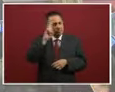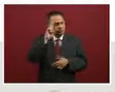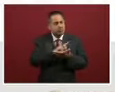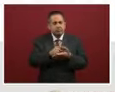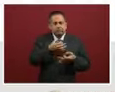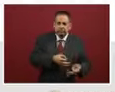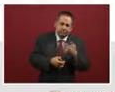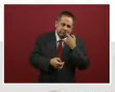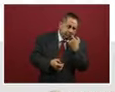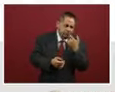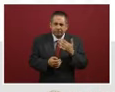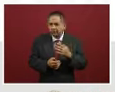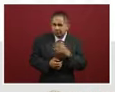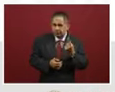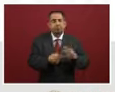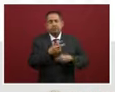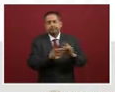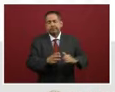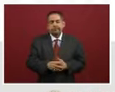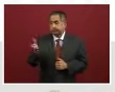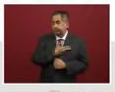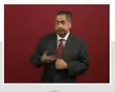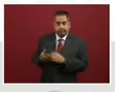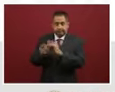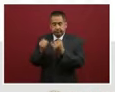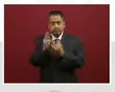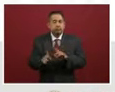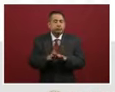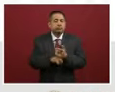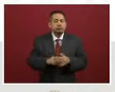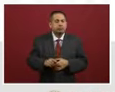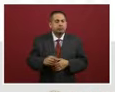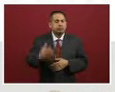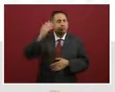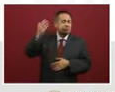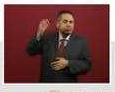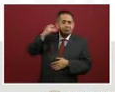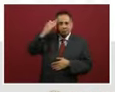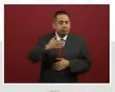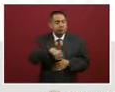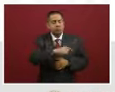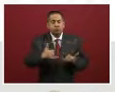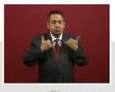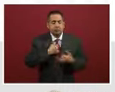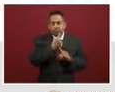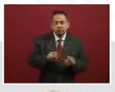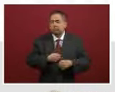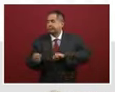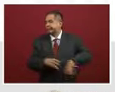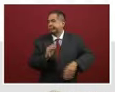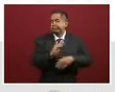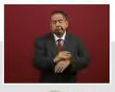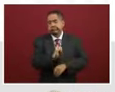tema de las adicciones viene a ser fundamental. Como explicaba el presidente de la República, venimos de épocas aciagas en las que se abandonó a los jóvenes, a los niños, a las